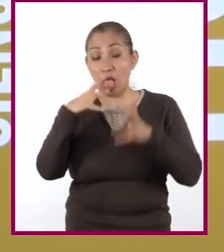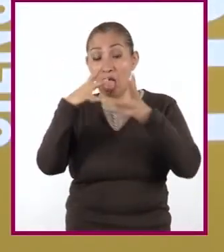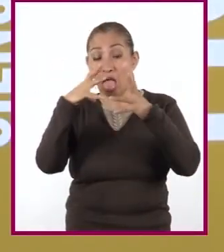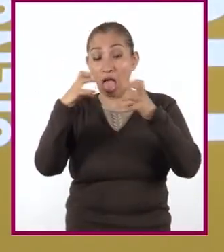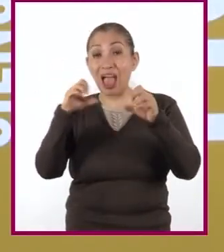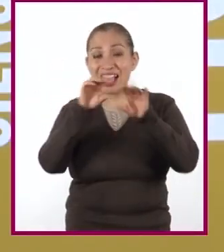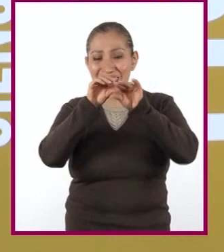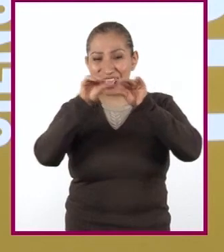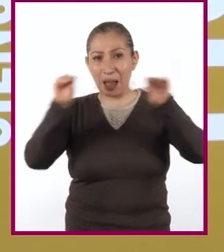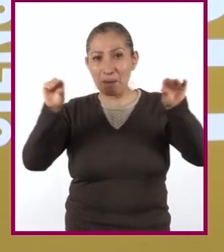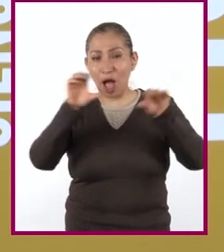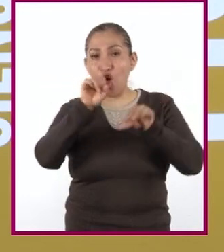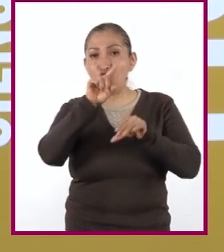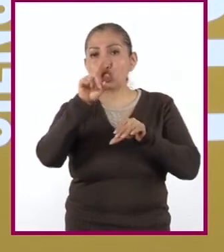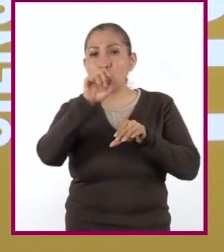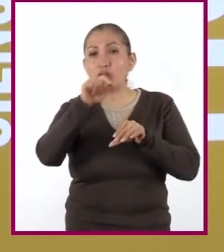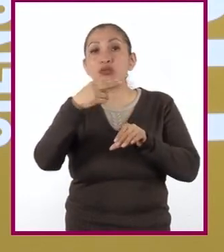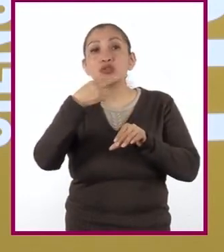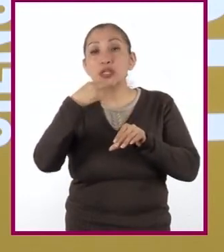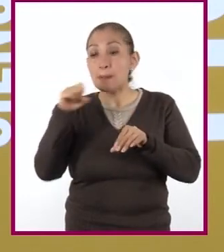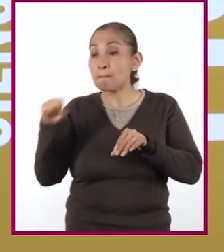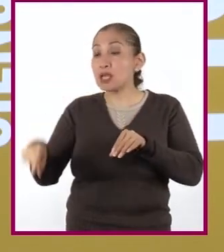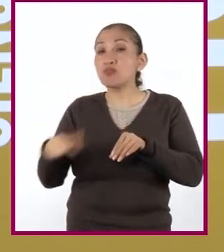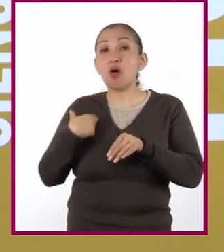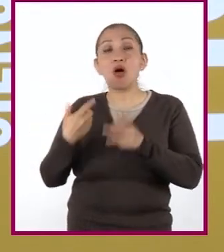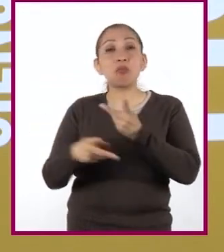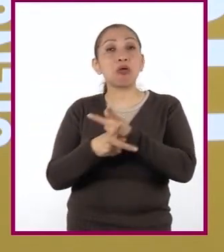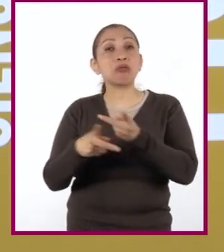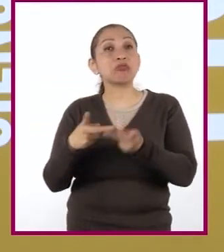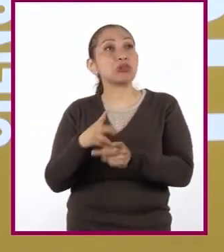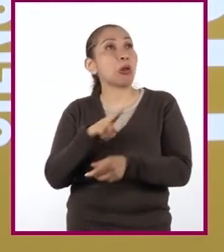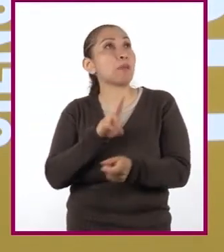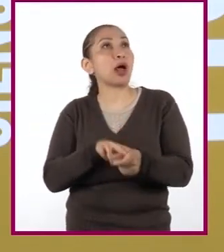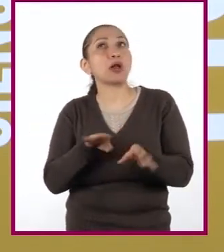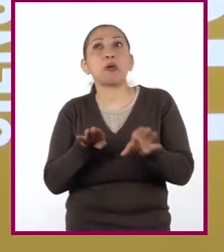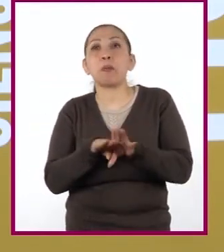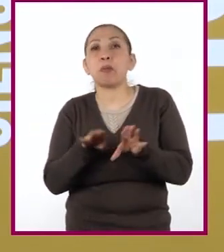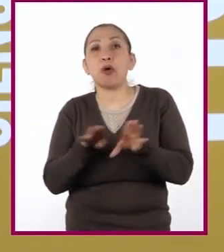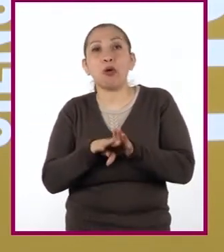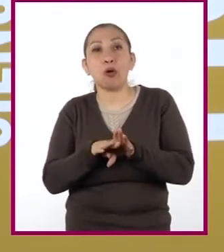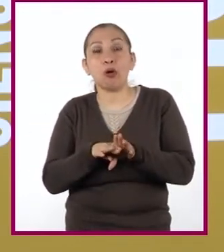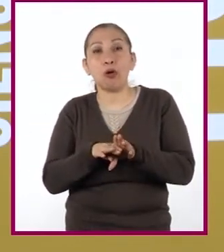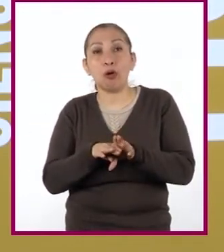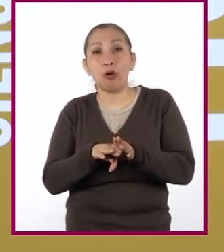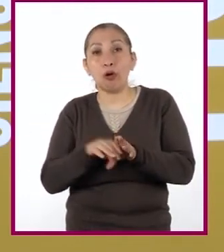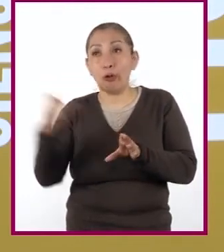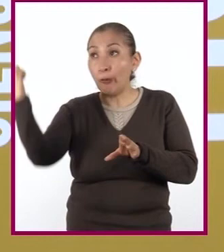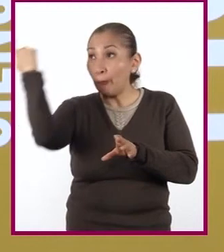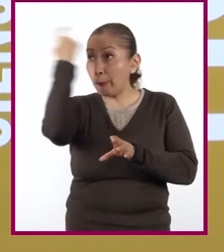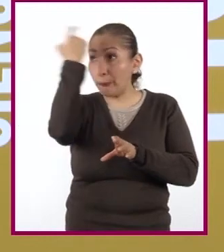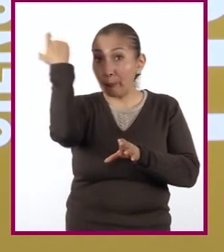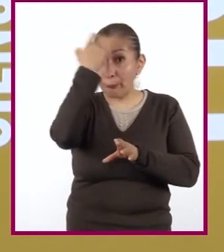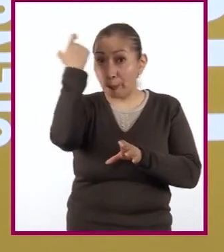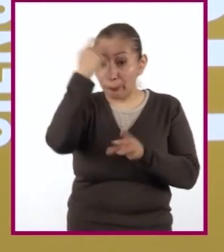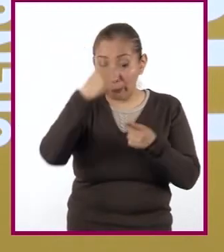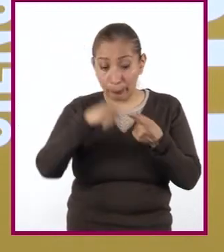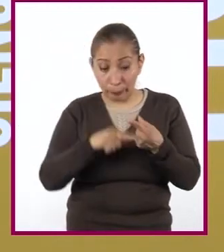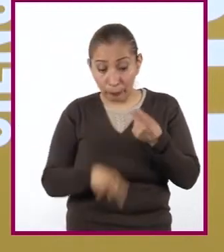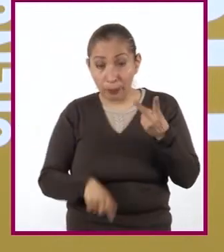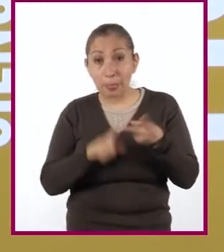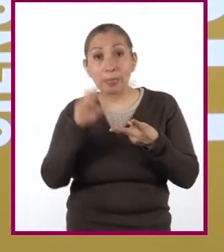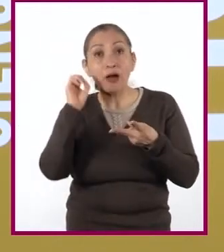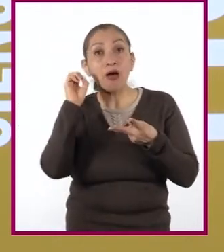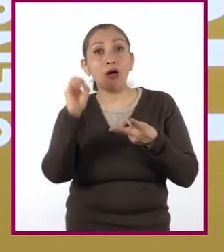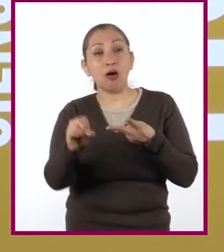la capa de ozono se utilizaban en artículos tan comunes como las latas de fijador para el cabello